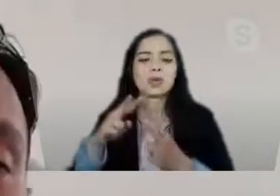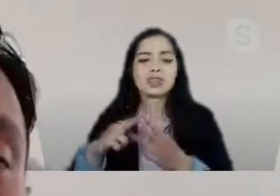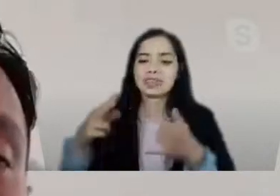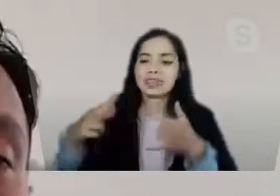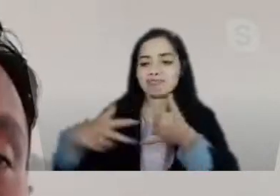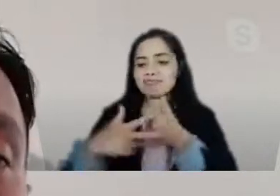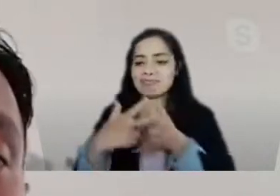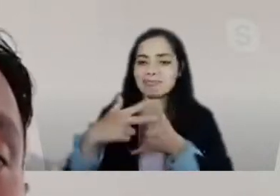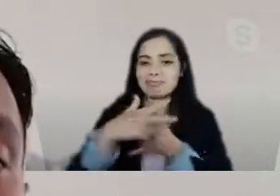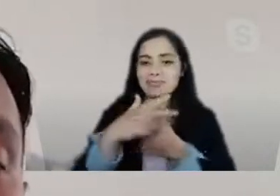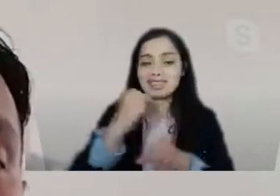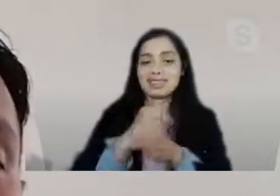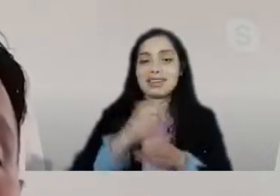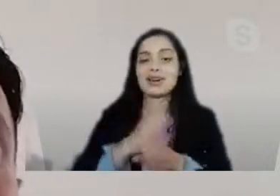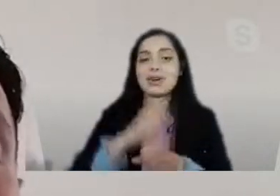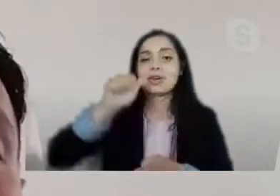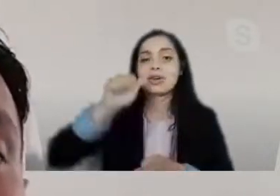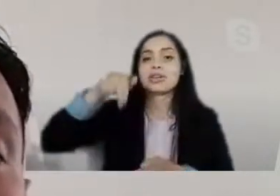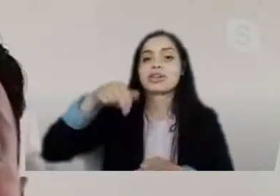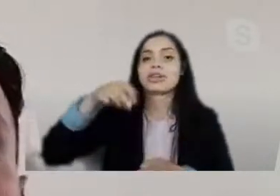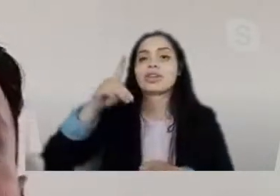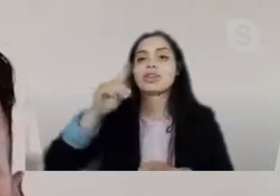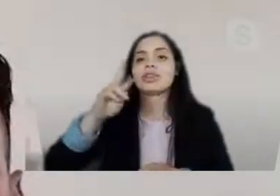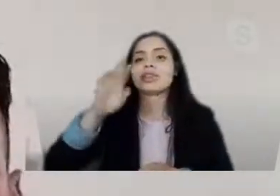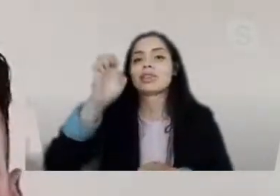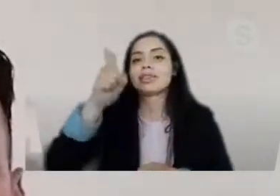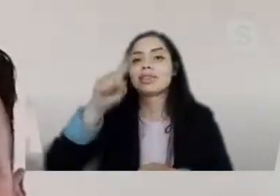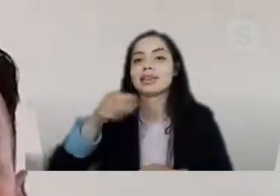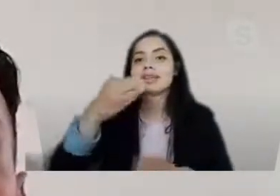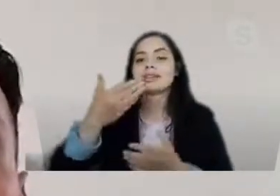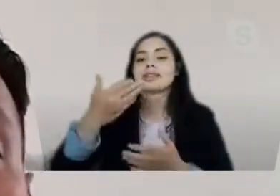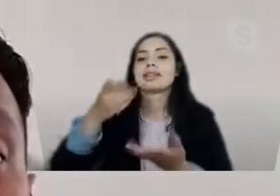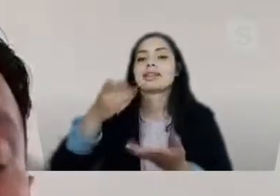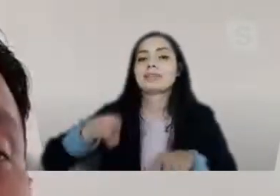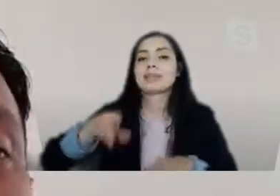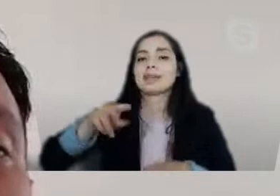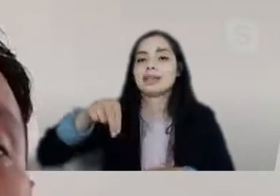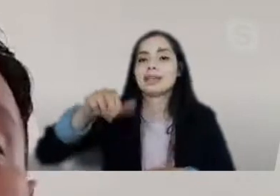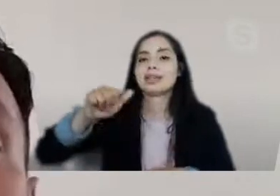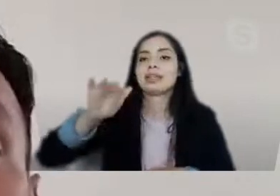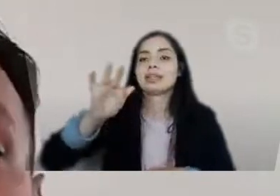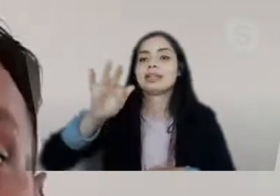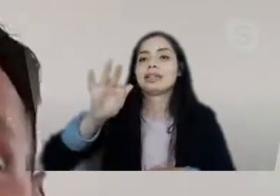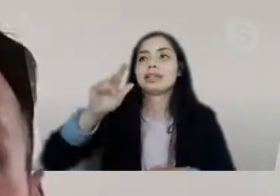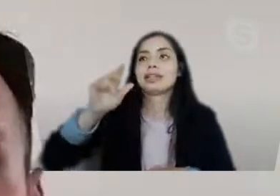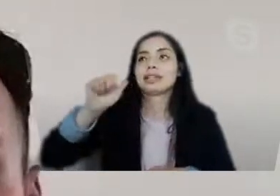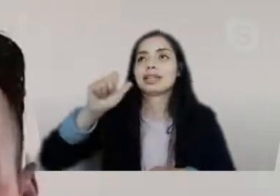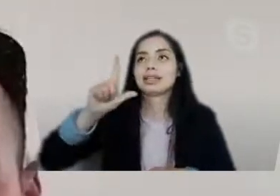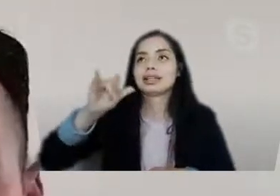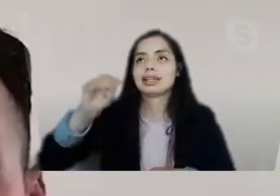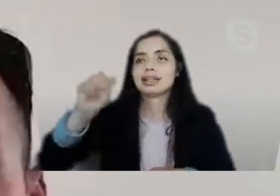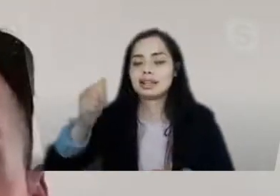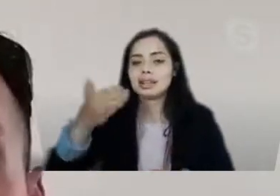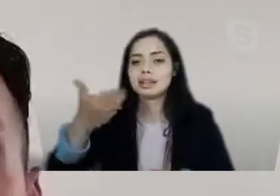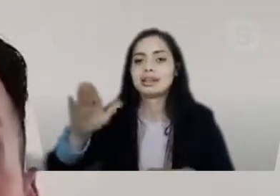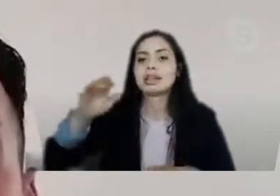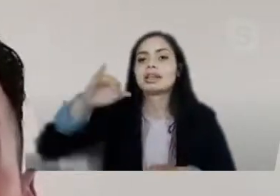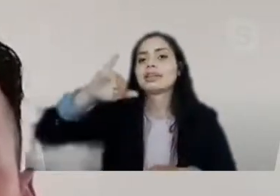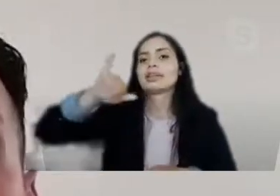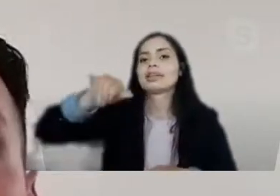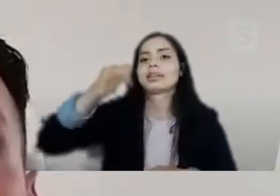con Natalia nos hablamos algunas veces, y tuve la oportunidad, pues, de conocer desde otra perspectiva de